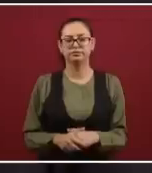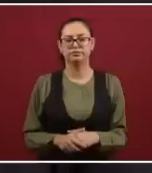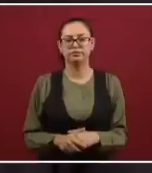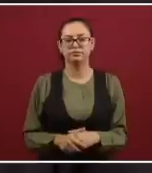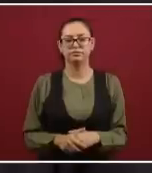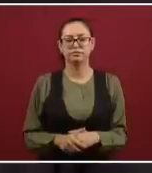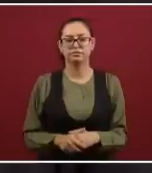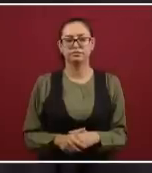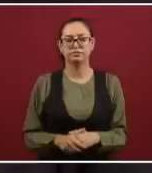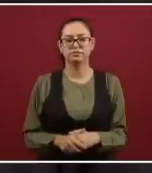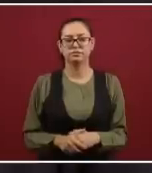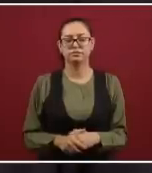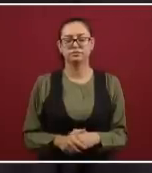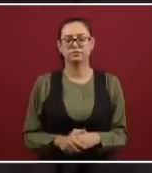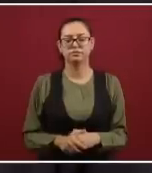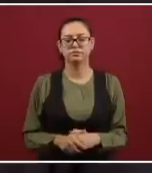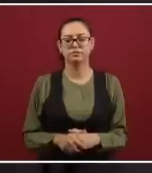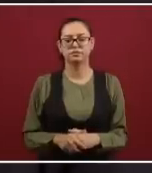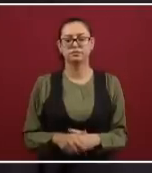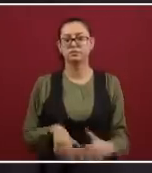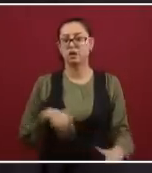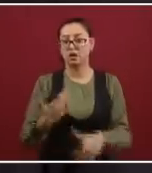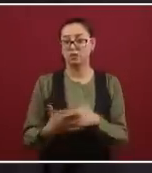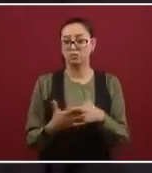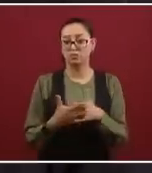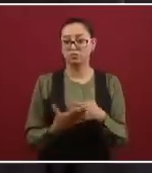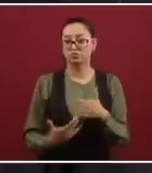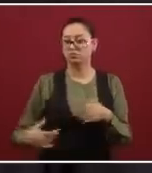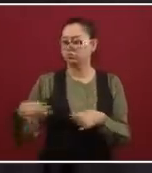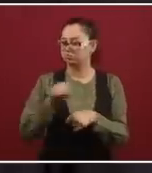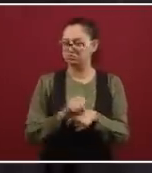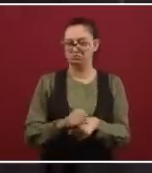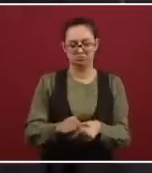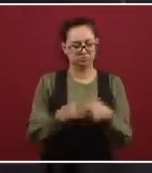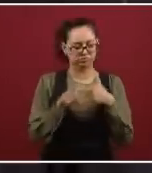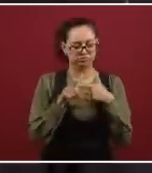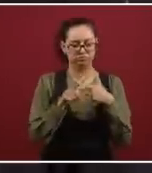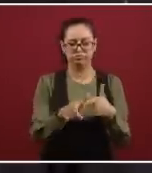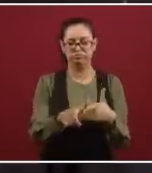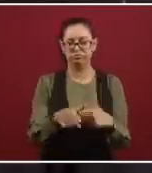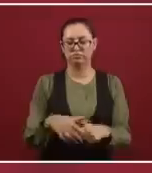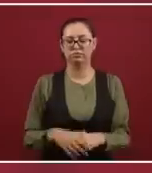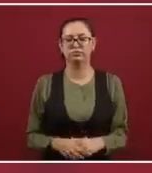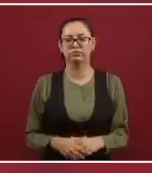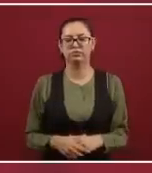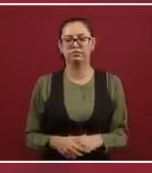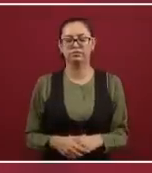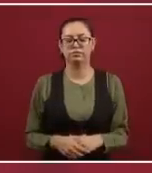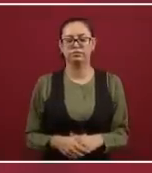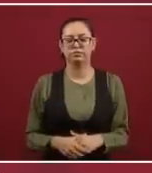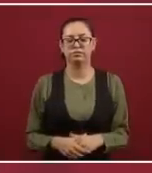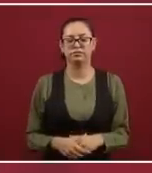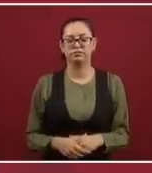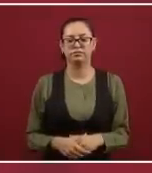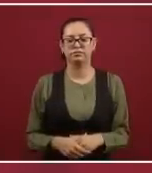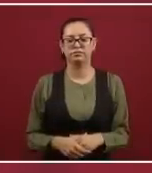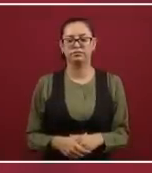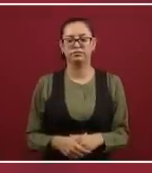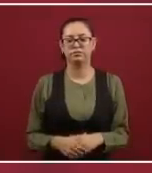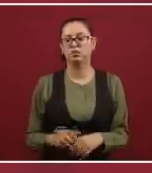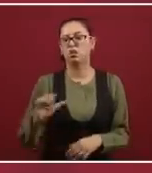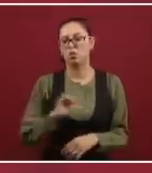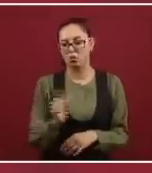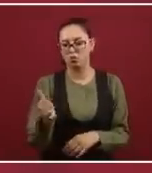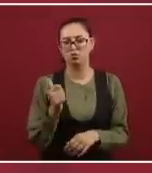La semana próxima seguimos, vamos a estar en